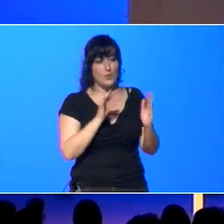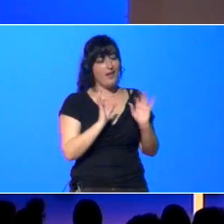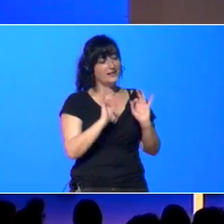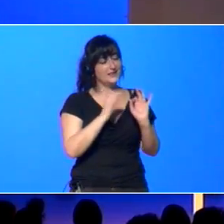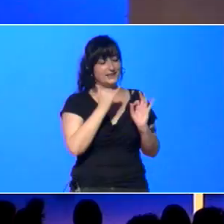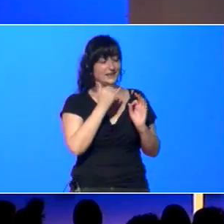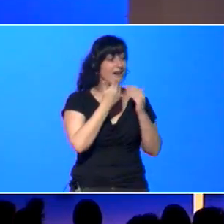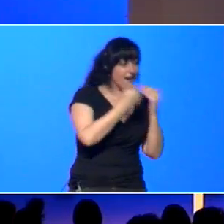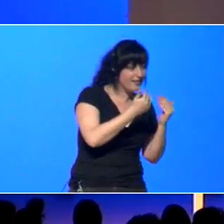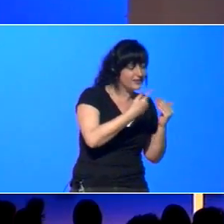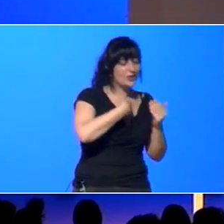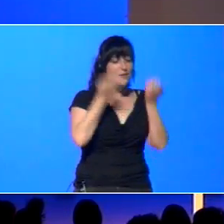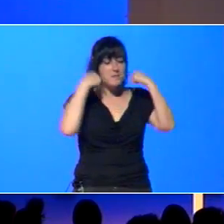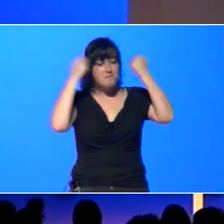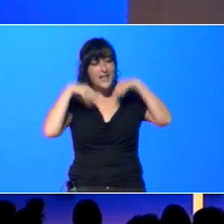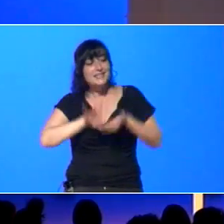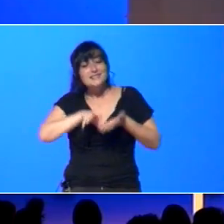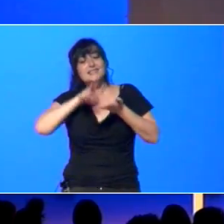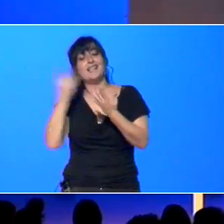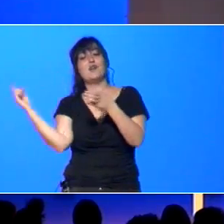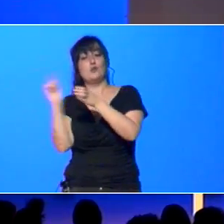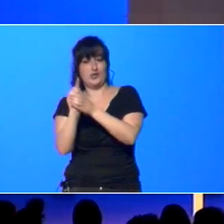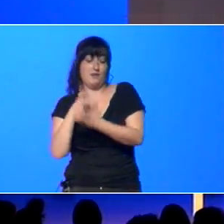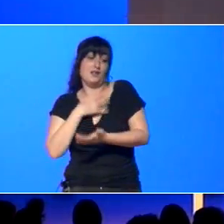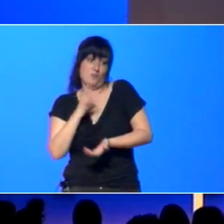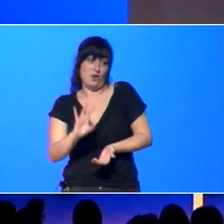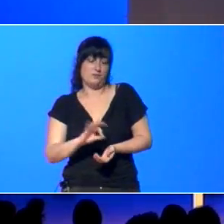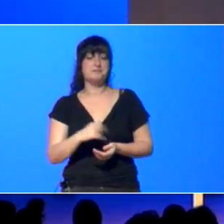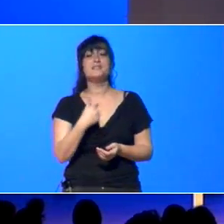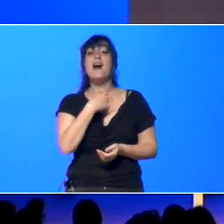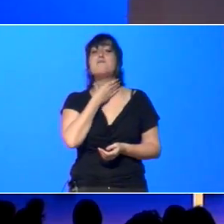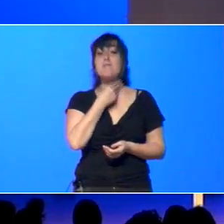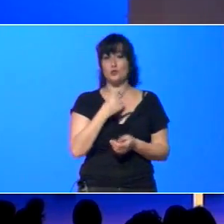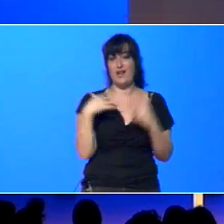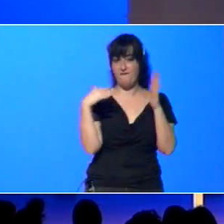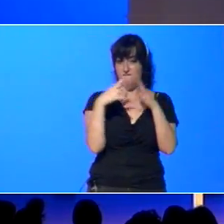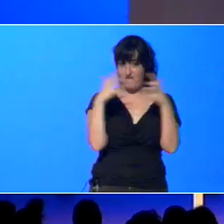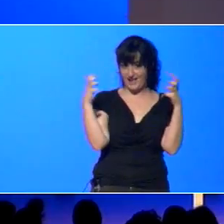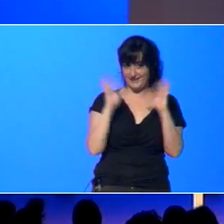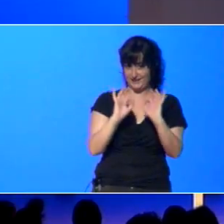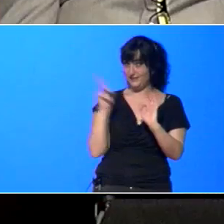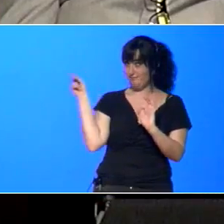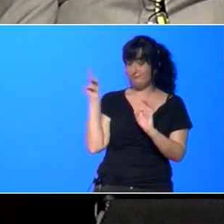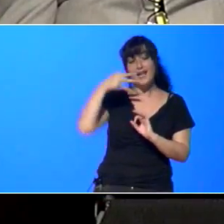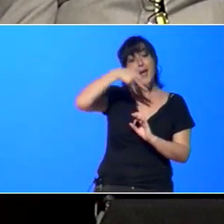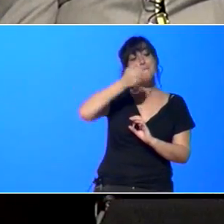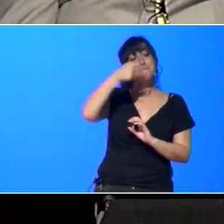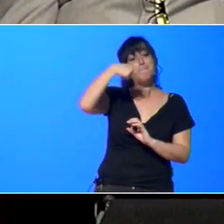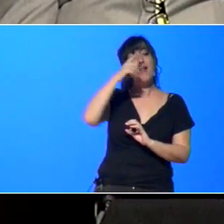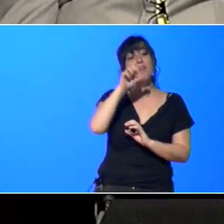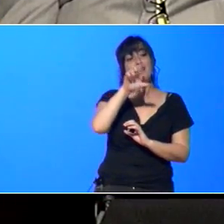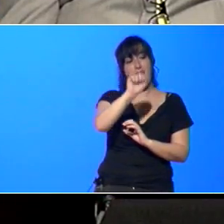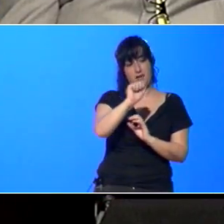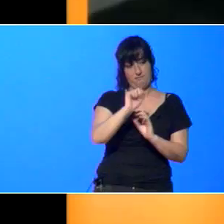¿no? Yo me gusta acabar con esta frase que lo dice Mandela, que dice que el deporte tiene el poder de transformar el